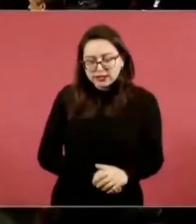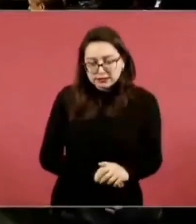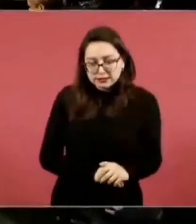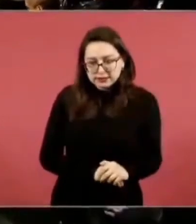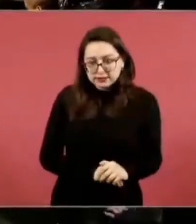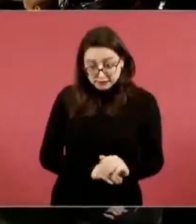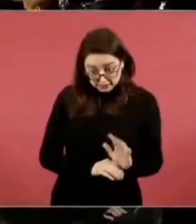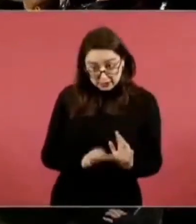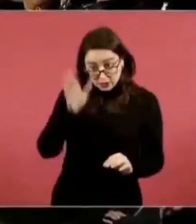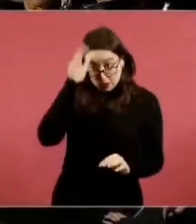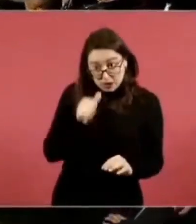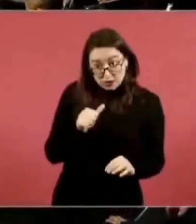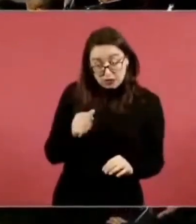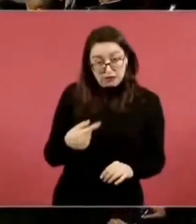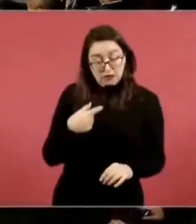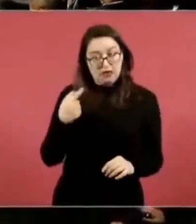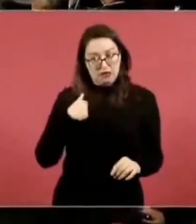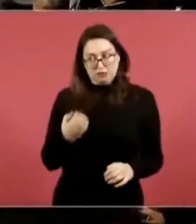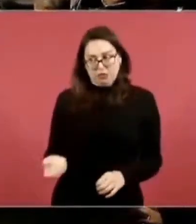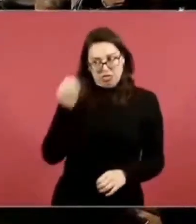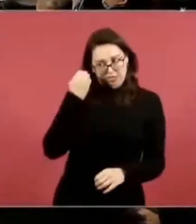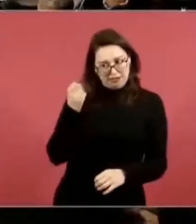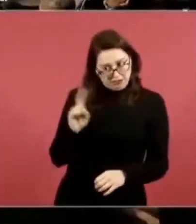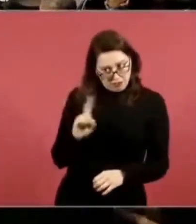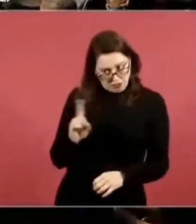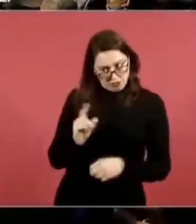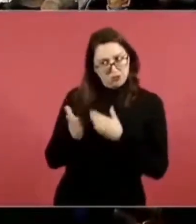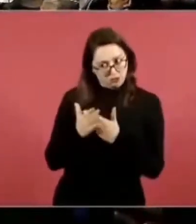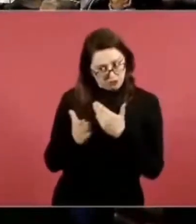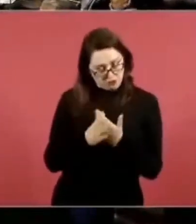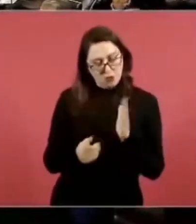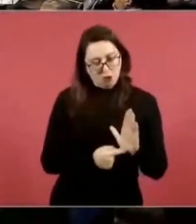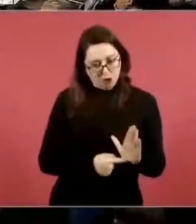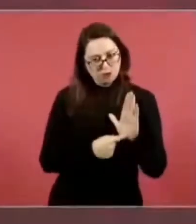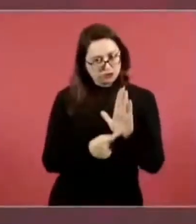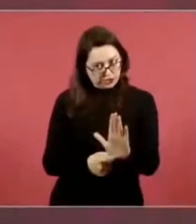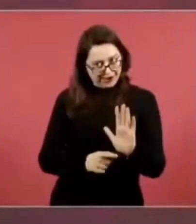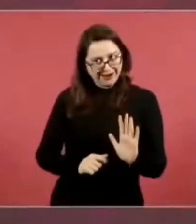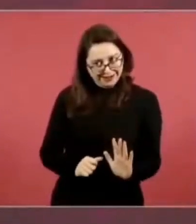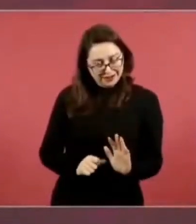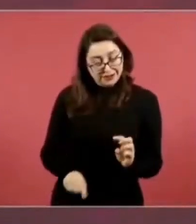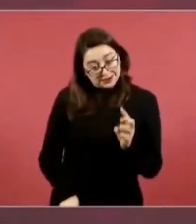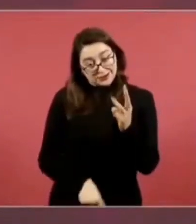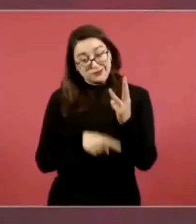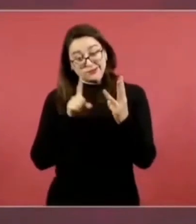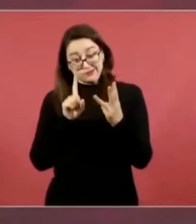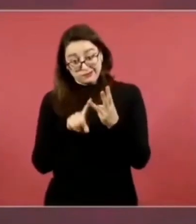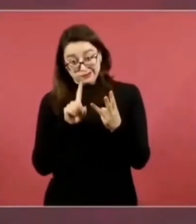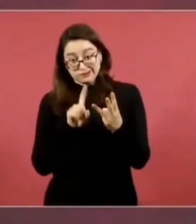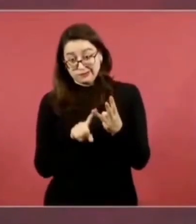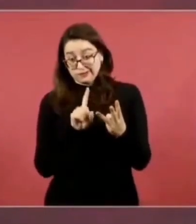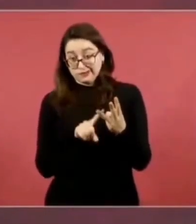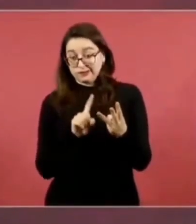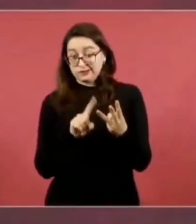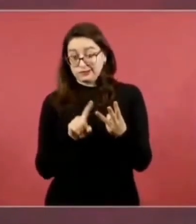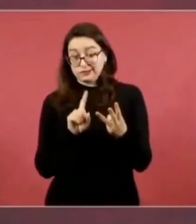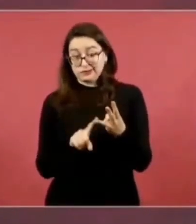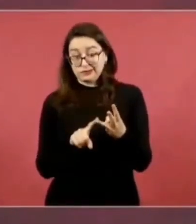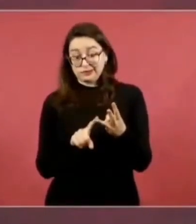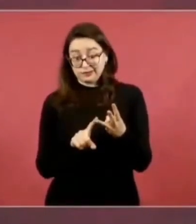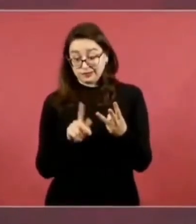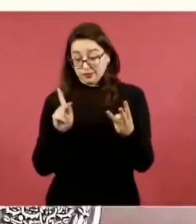a mostrar, sí. hablando de Y lo tercero, sí, voy a traer el documento, sí, del